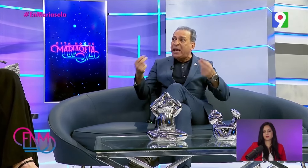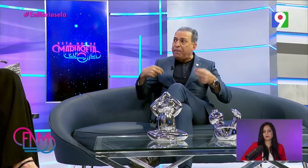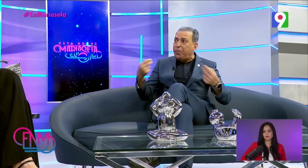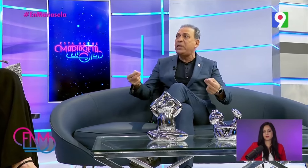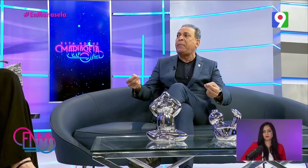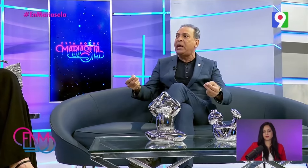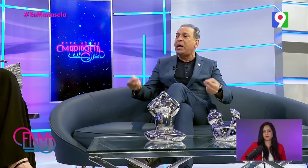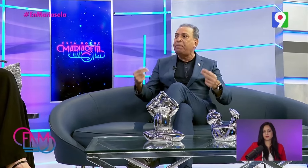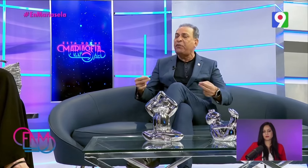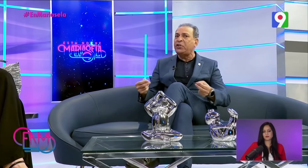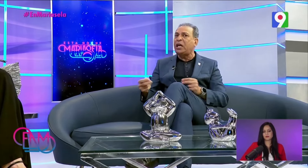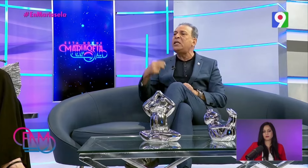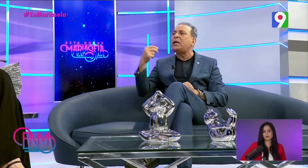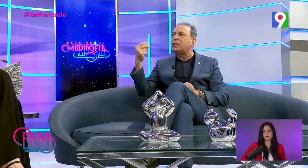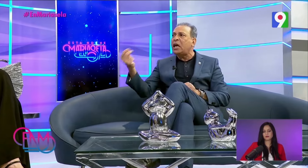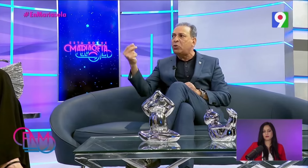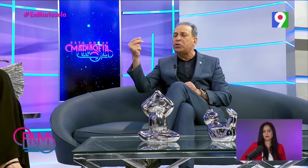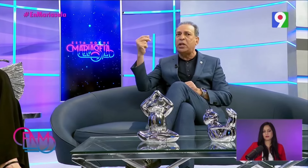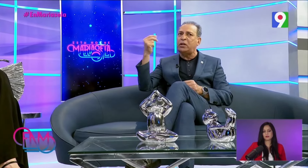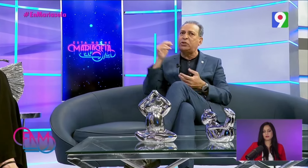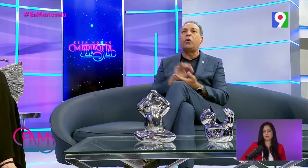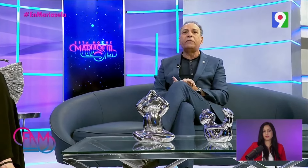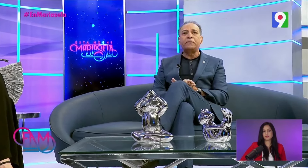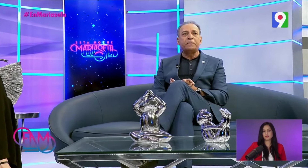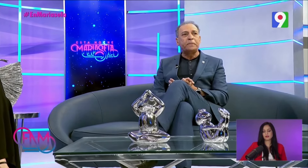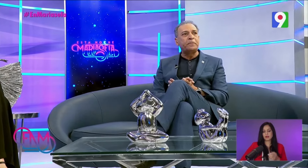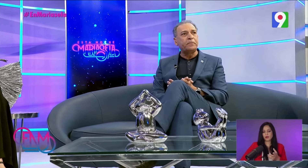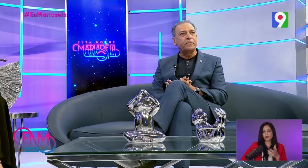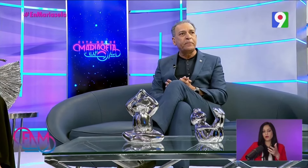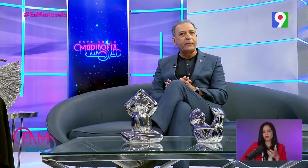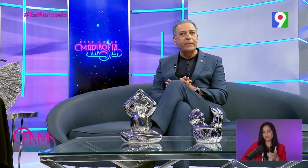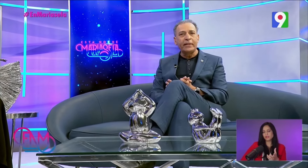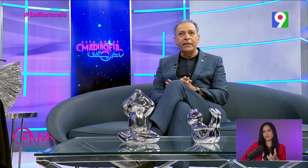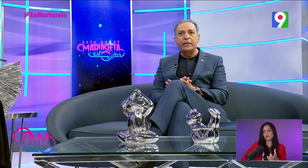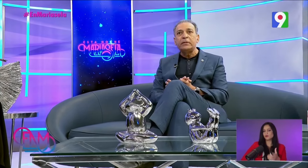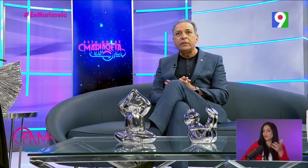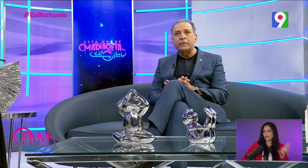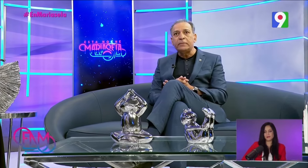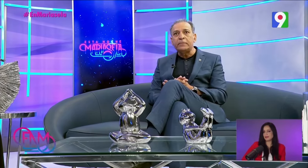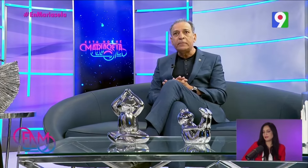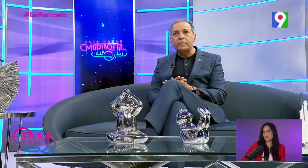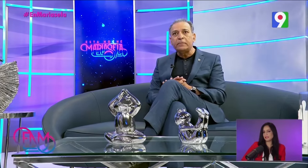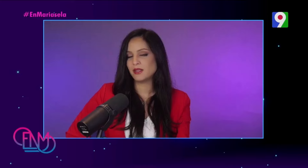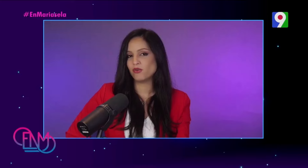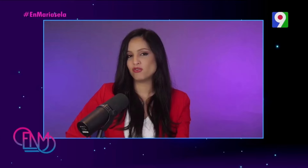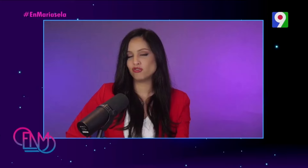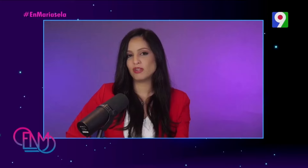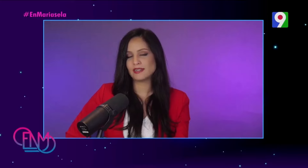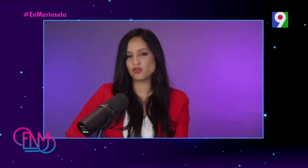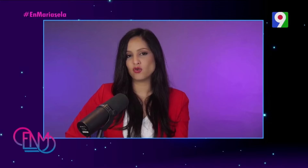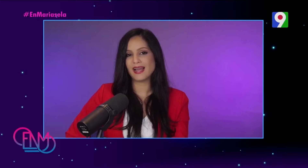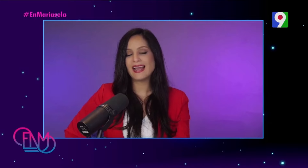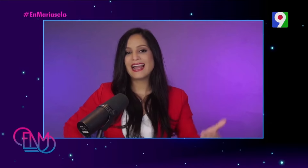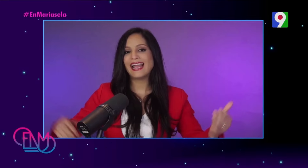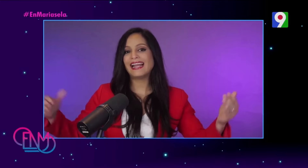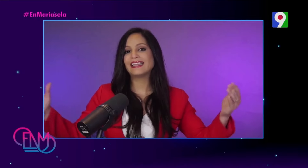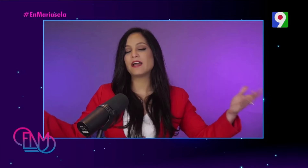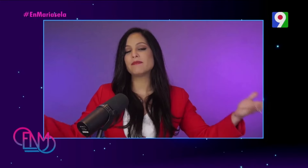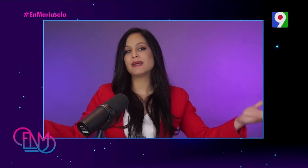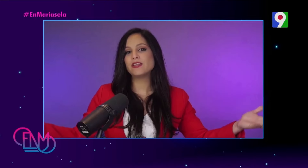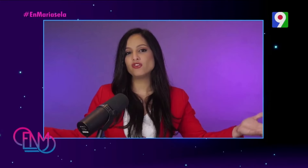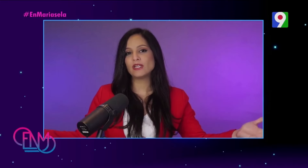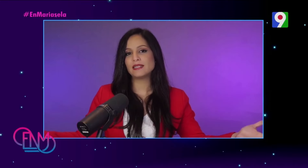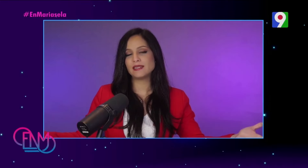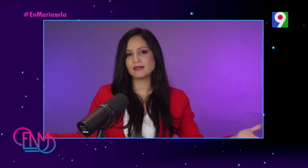ver Qué puede haber en profundidad y en qué concentración claro Osiris usted que evidentemente conoce la zona el